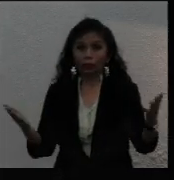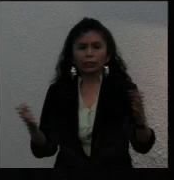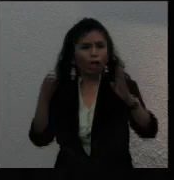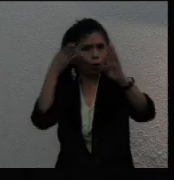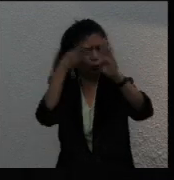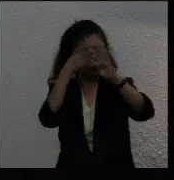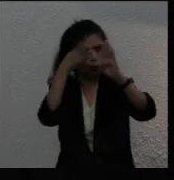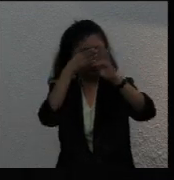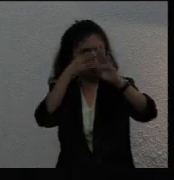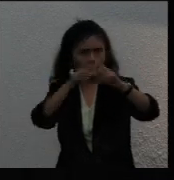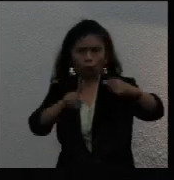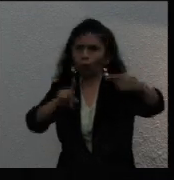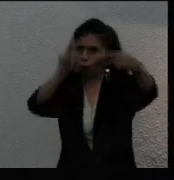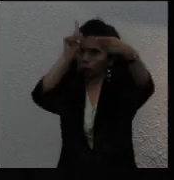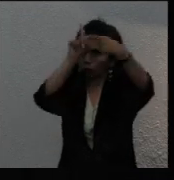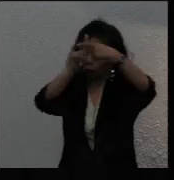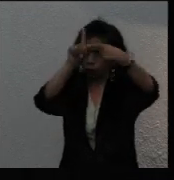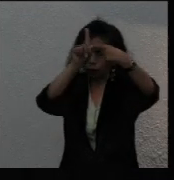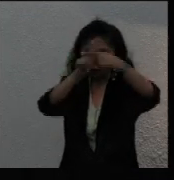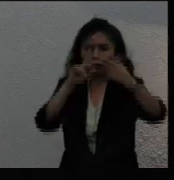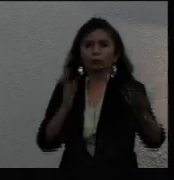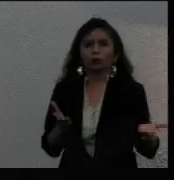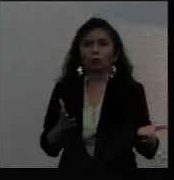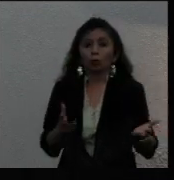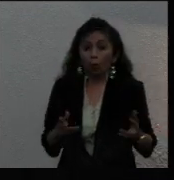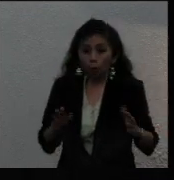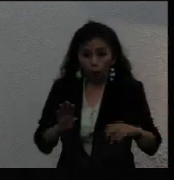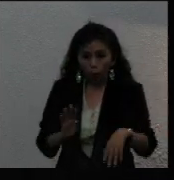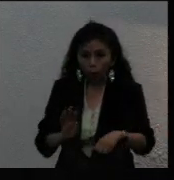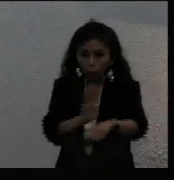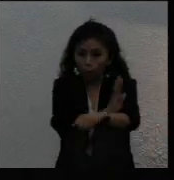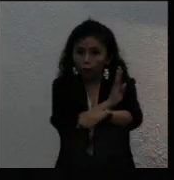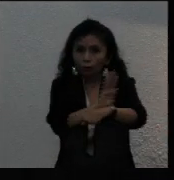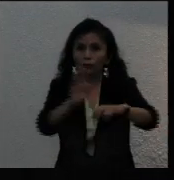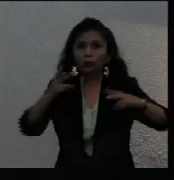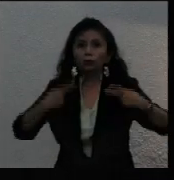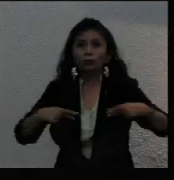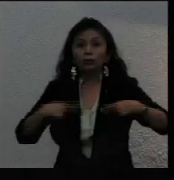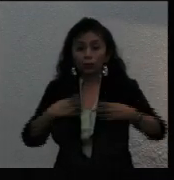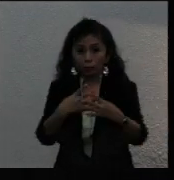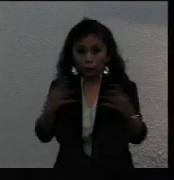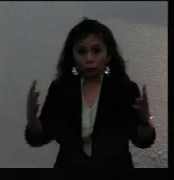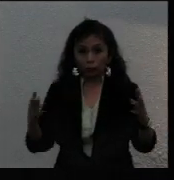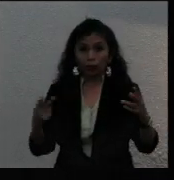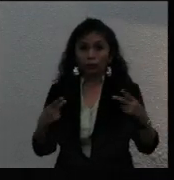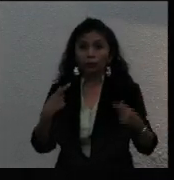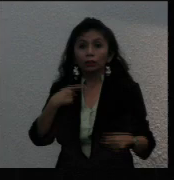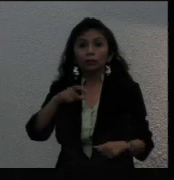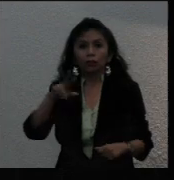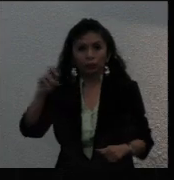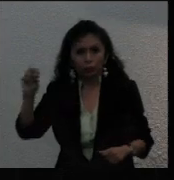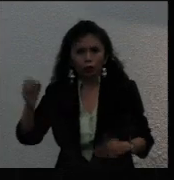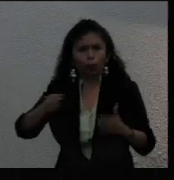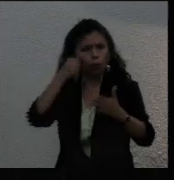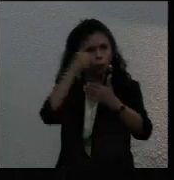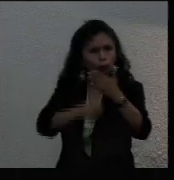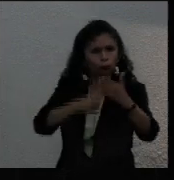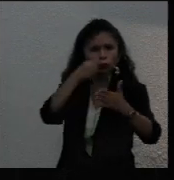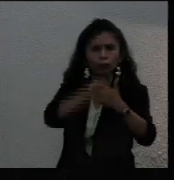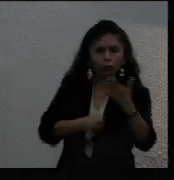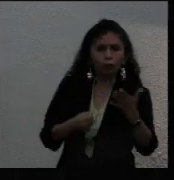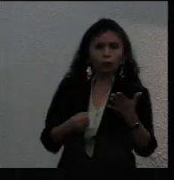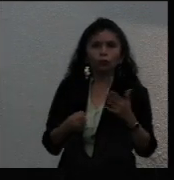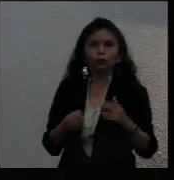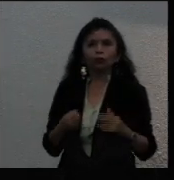propositiva por el bien del pueblo, pero seguro estaremos estamos que habremos de luchar y alzar la fuerza